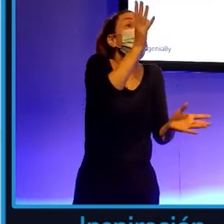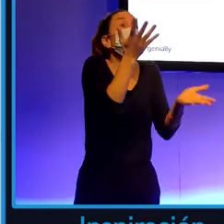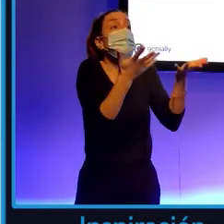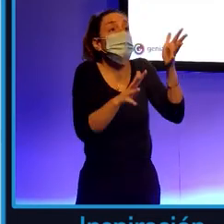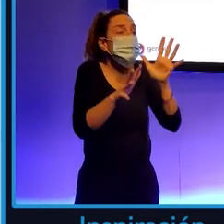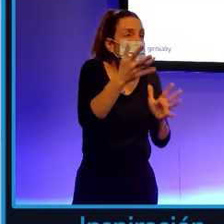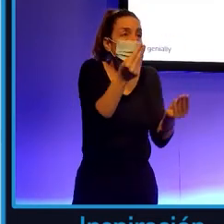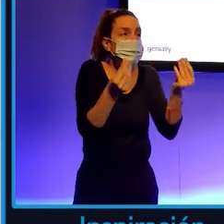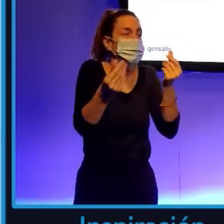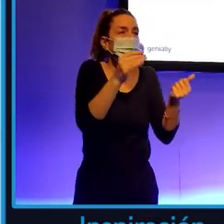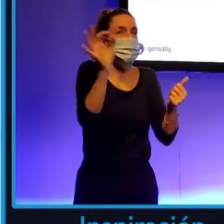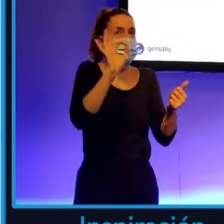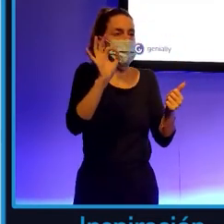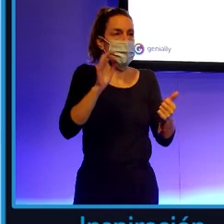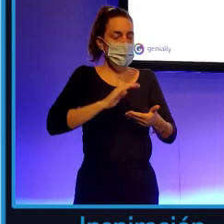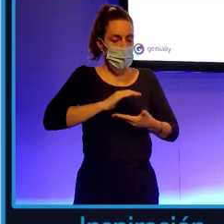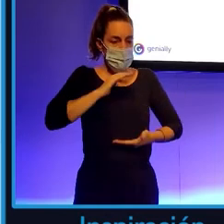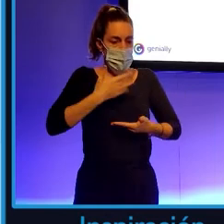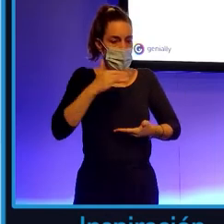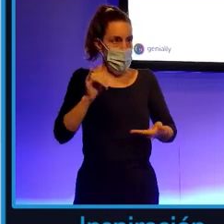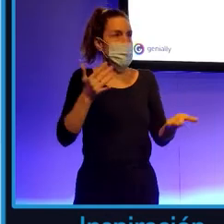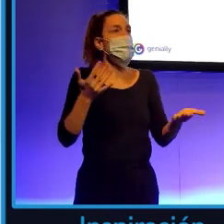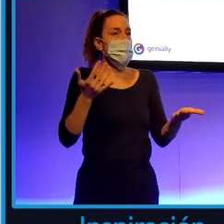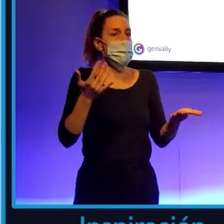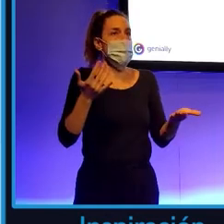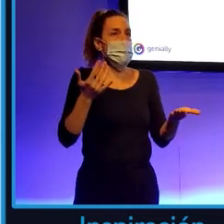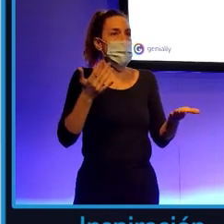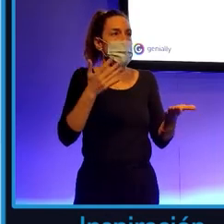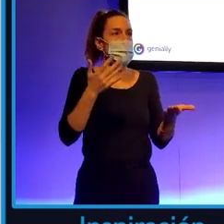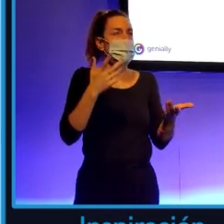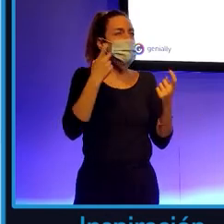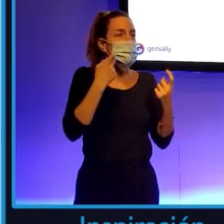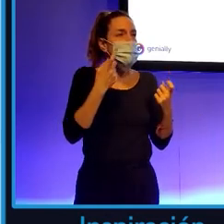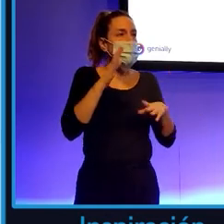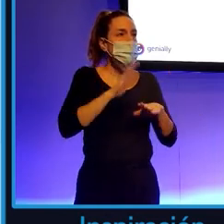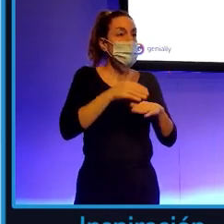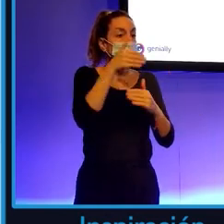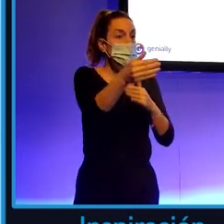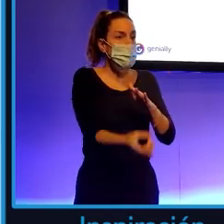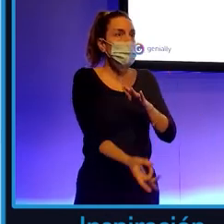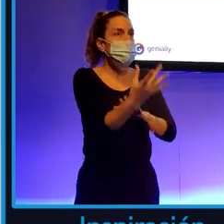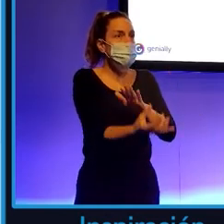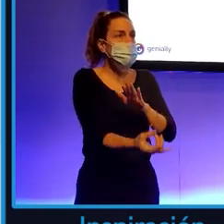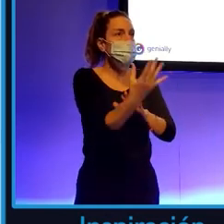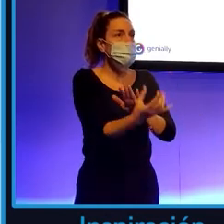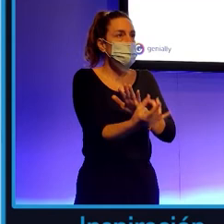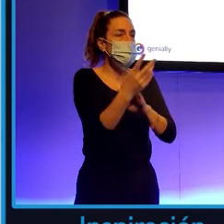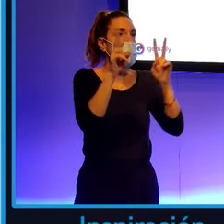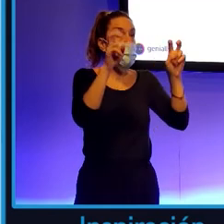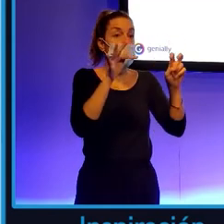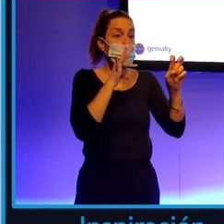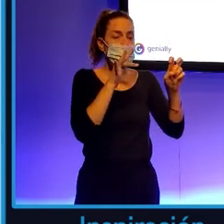dicho las habilidades que creemos que ustedes van a necesitar para enfrentarse a esas nuevas profesiones emergentes que aún ni siquiera